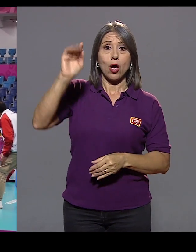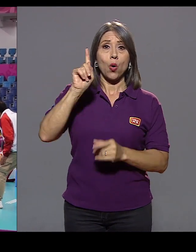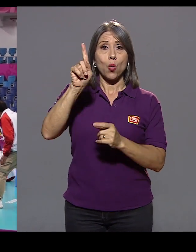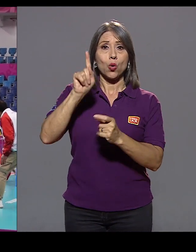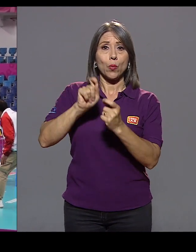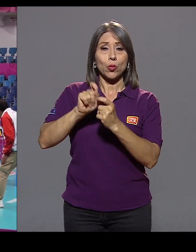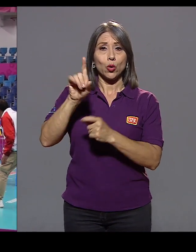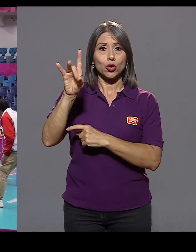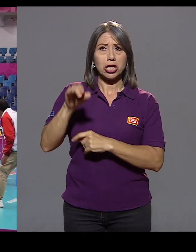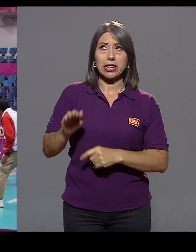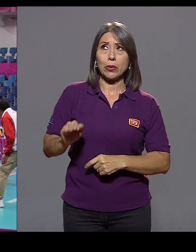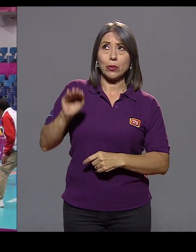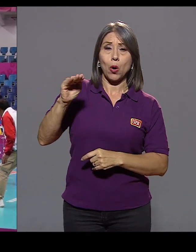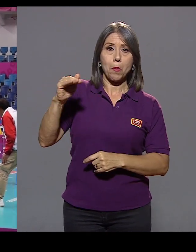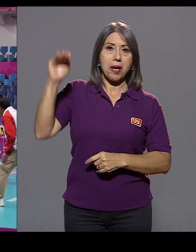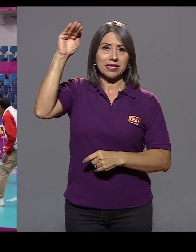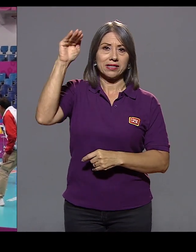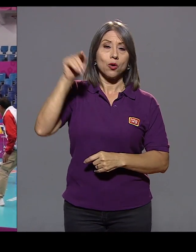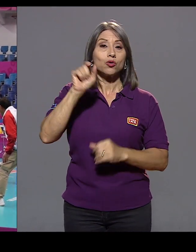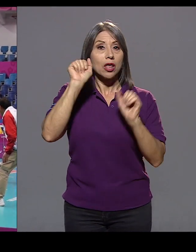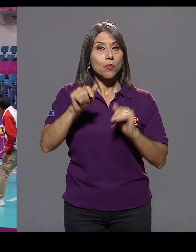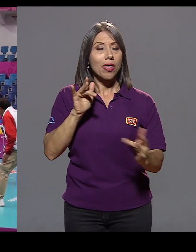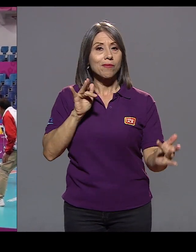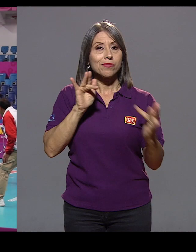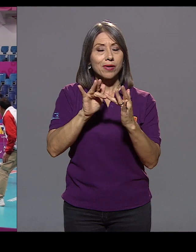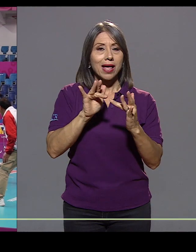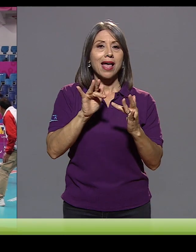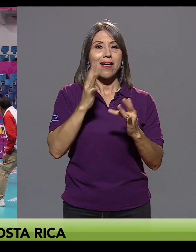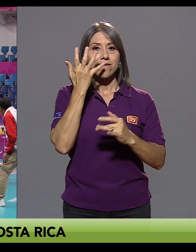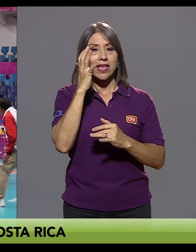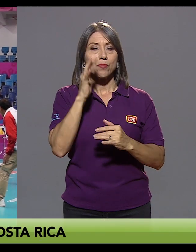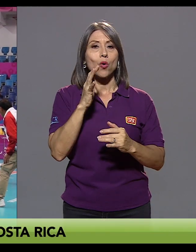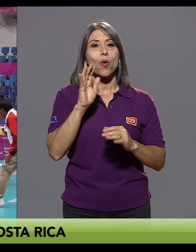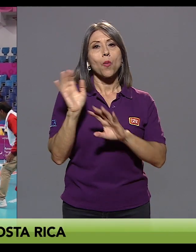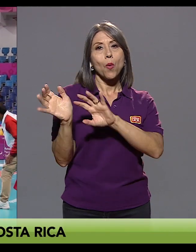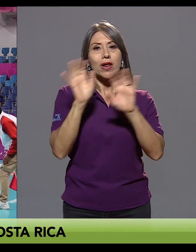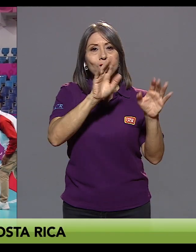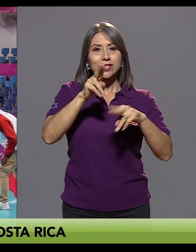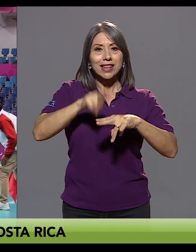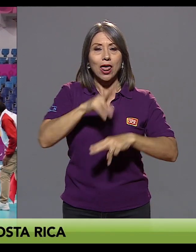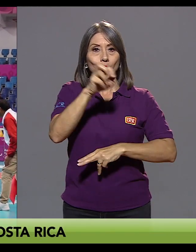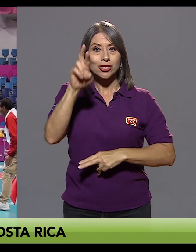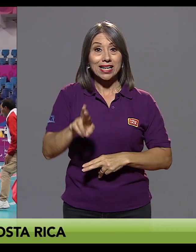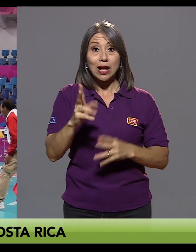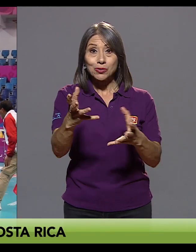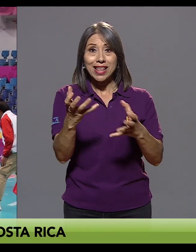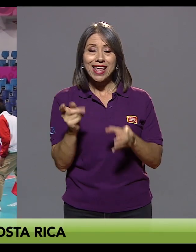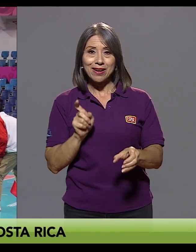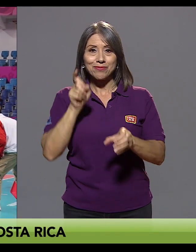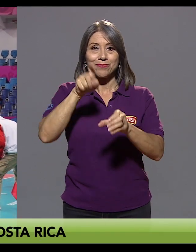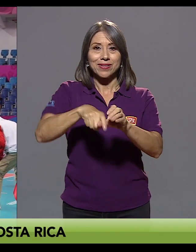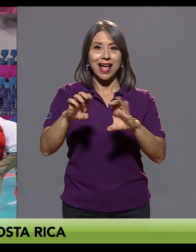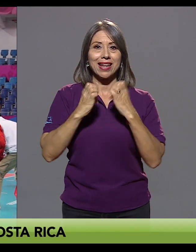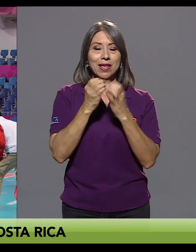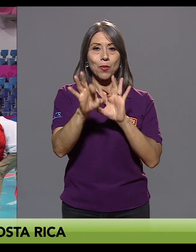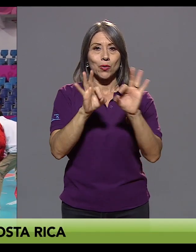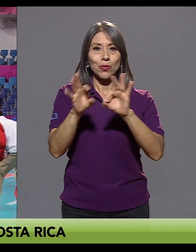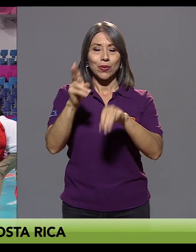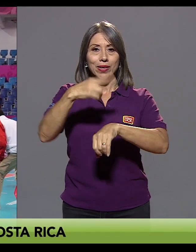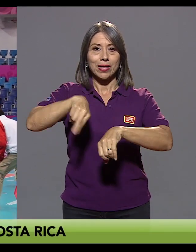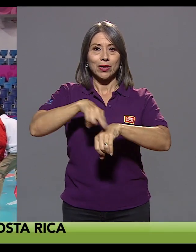1.80 m. Usted puede comunicarse con la página de Facebook Voleibol Sentado Costa Rica si desea unirse a la agrupación